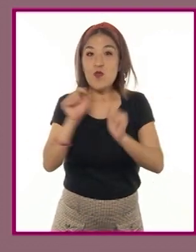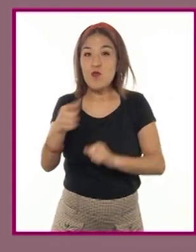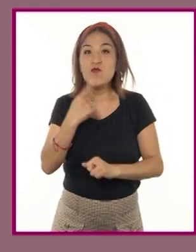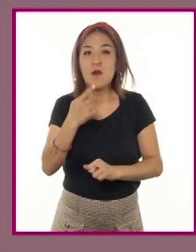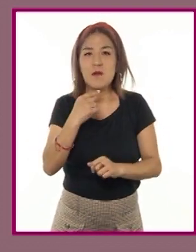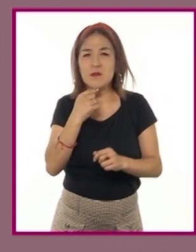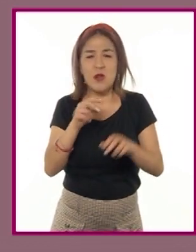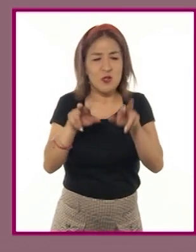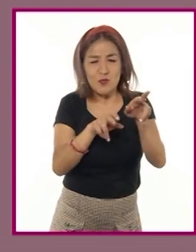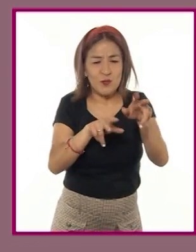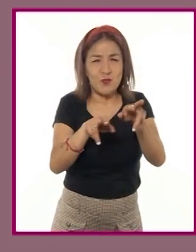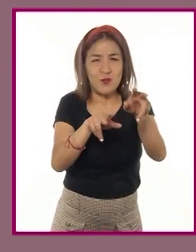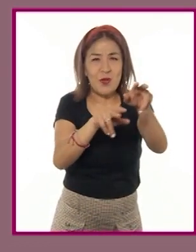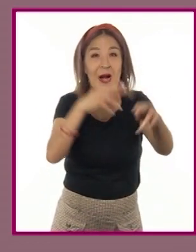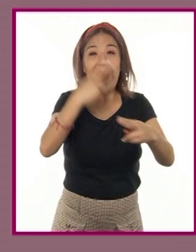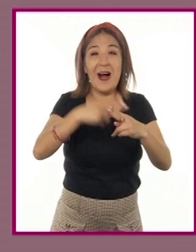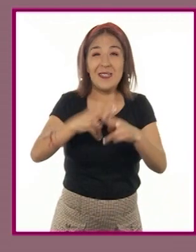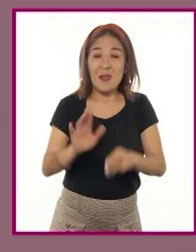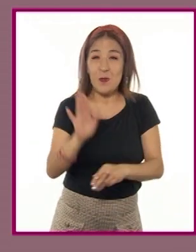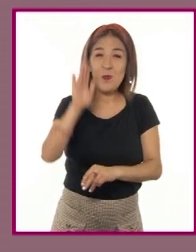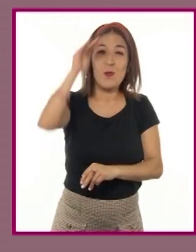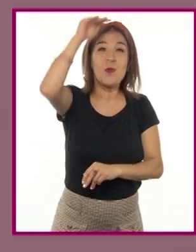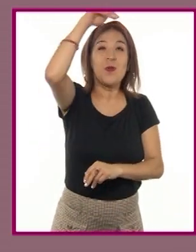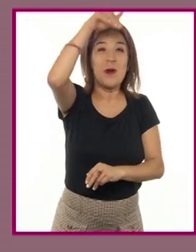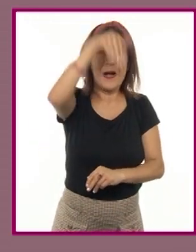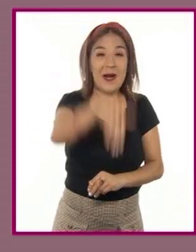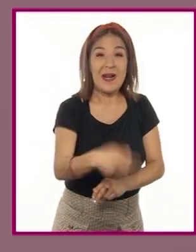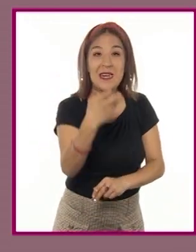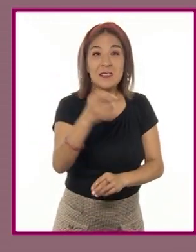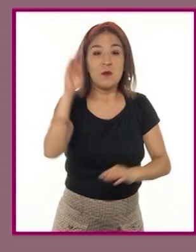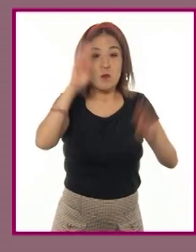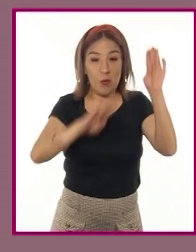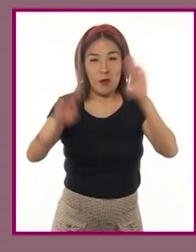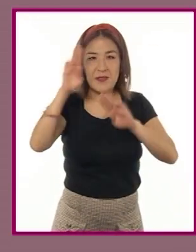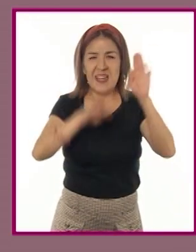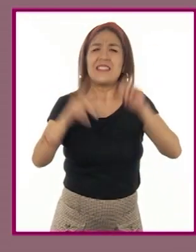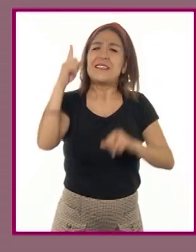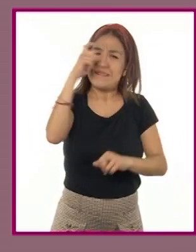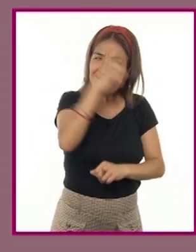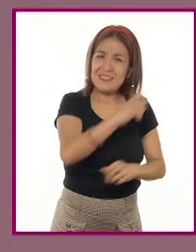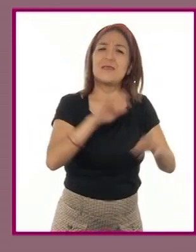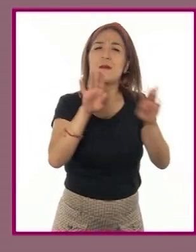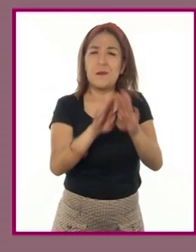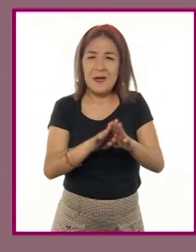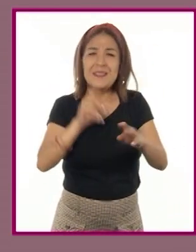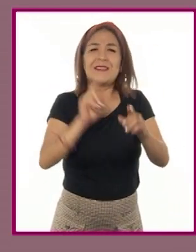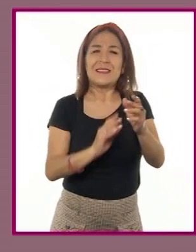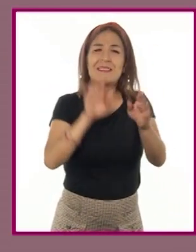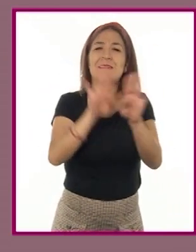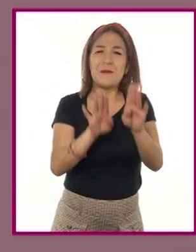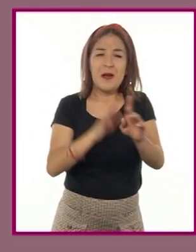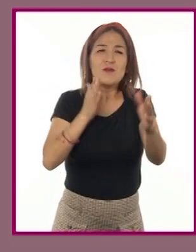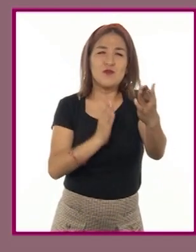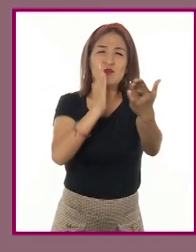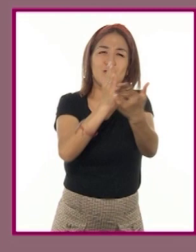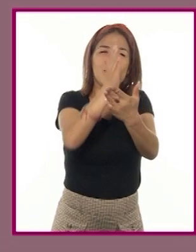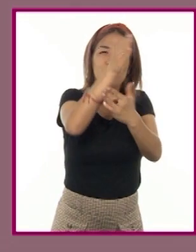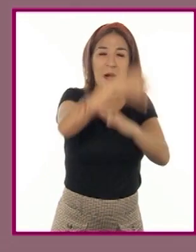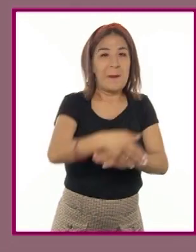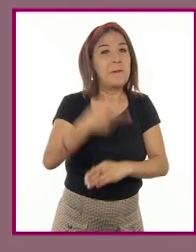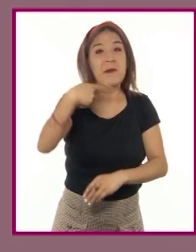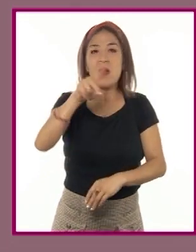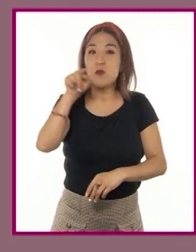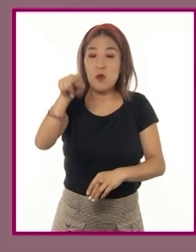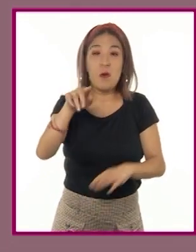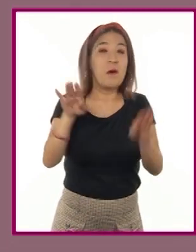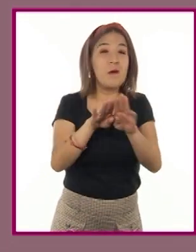las montañas. El camino presentó muchas dificultades, pero nunca se rindió, pues le había dado su palabra al pueblo azteca. Después de